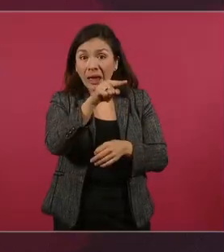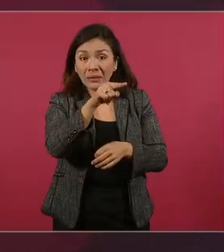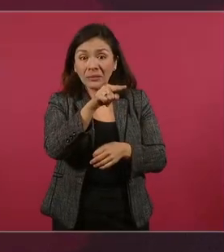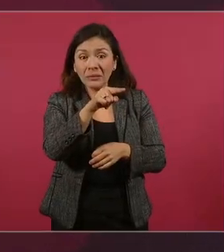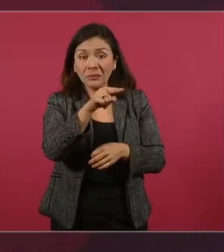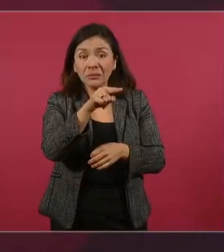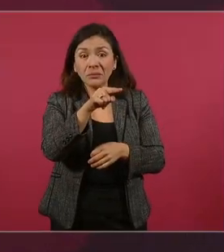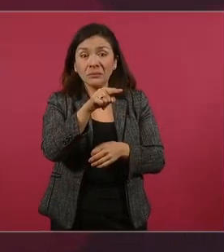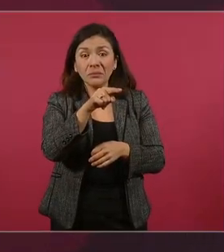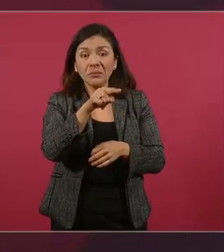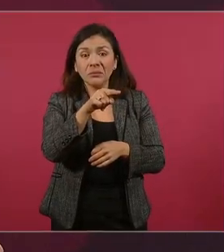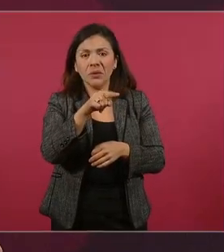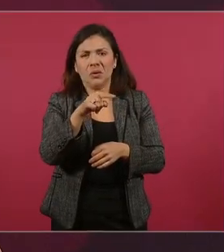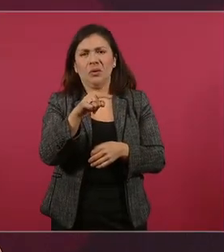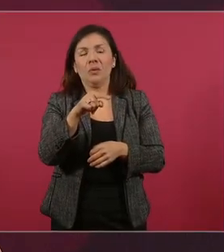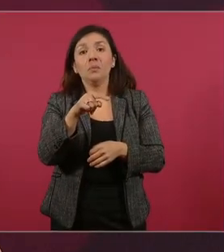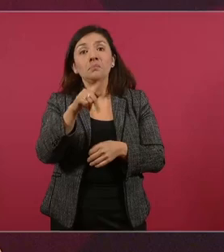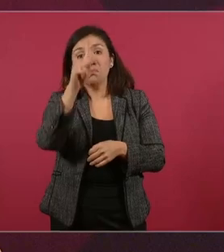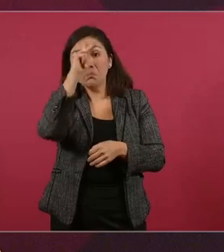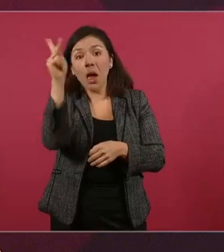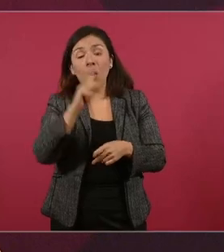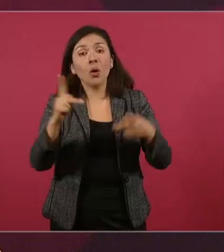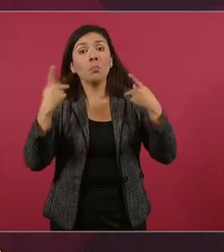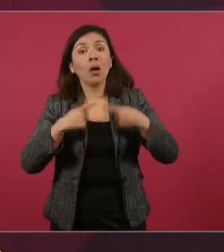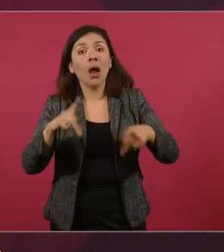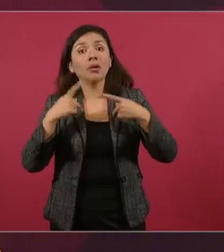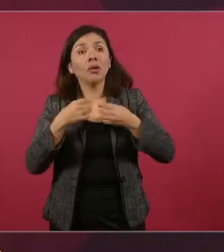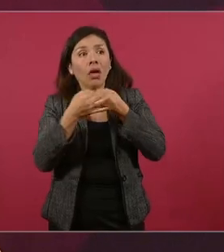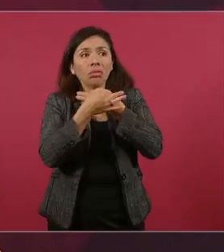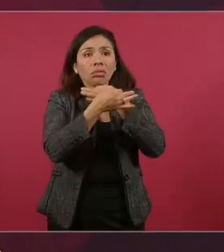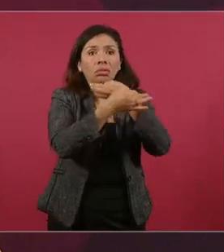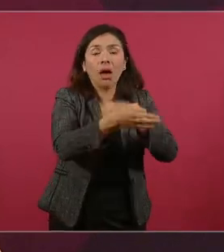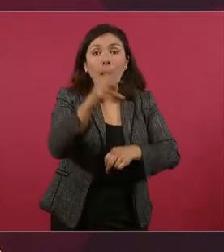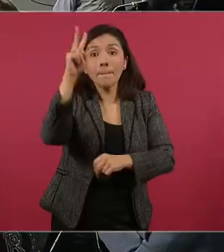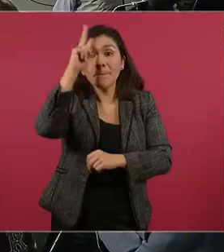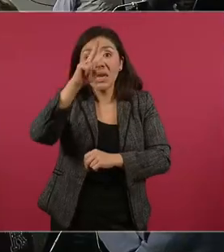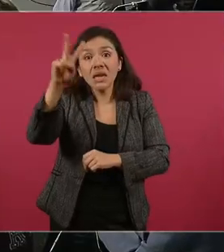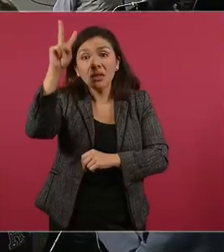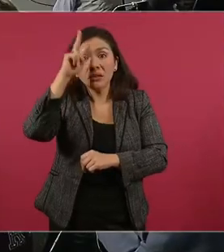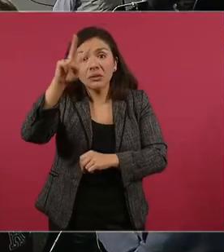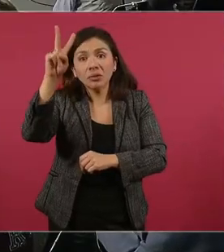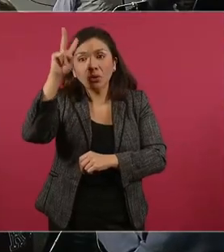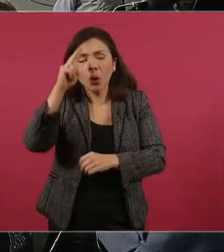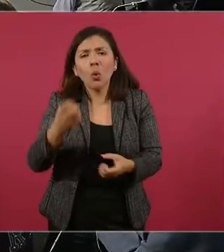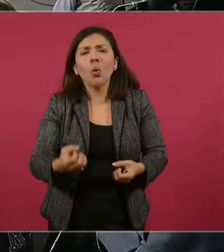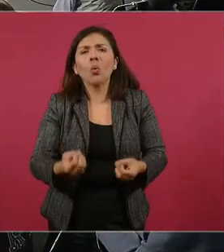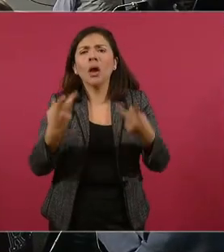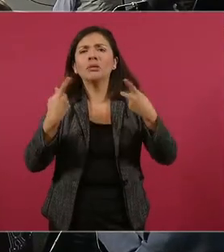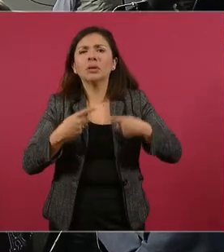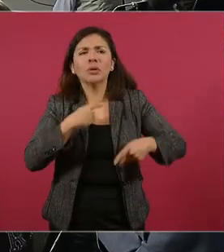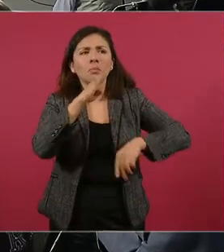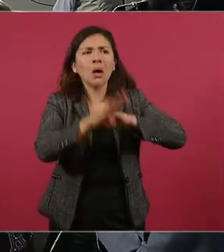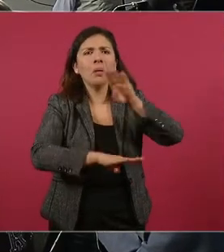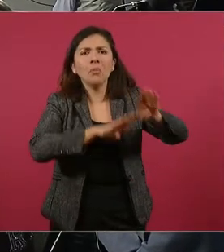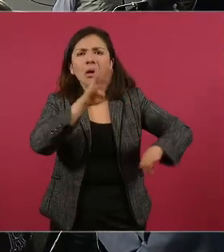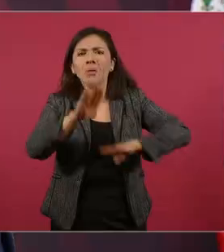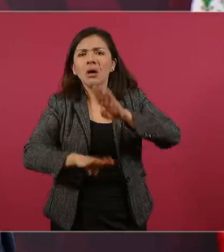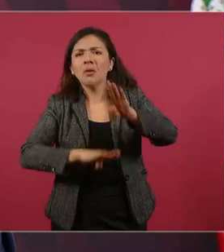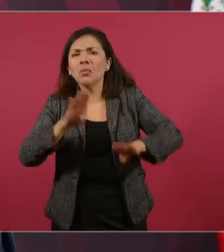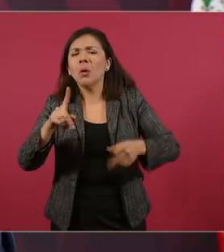Causó una adicción, ¿sí?, que mató a miles de